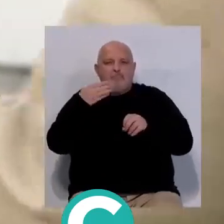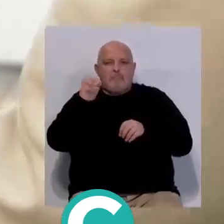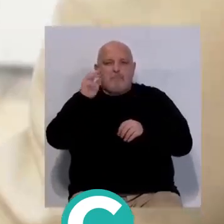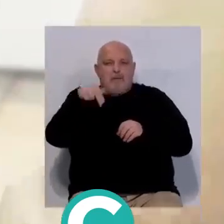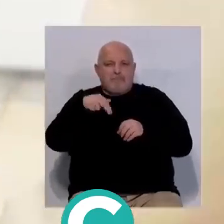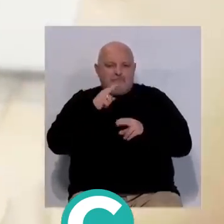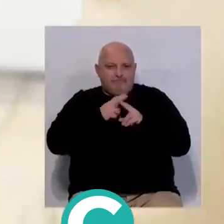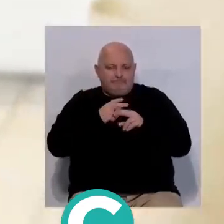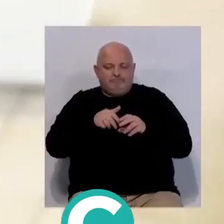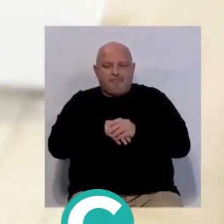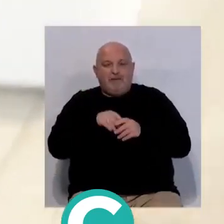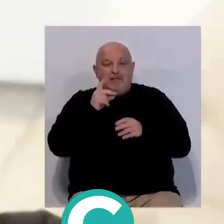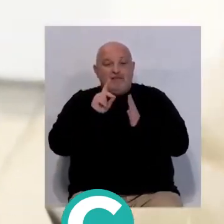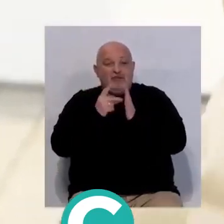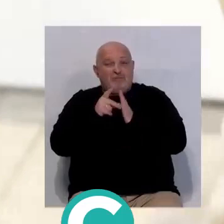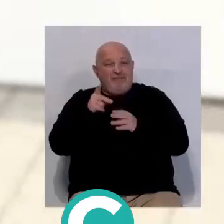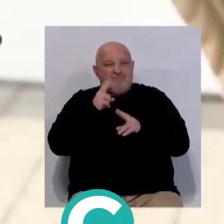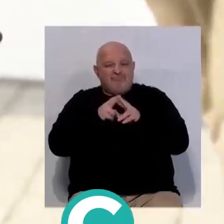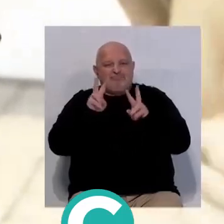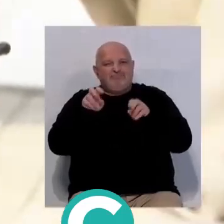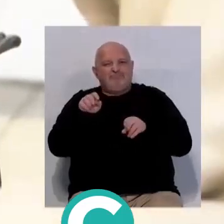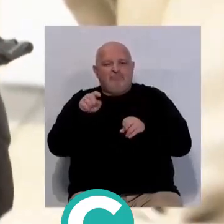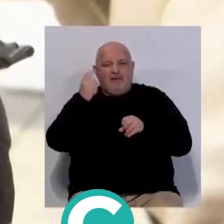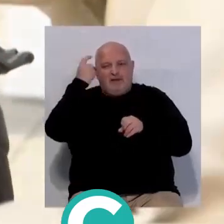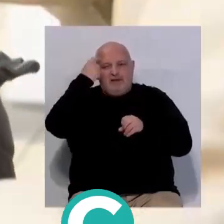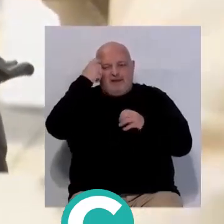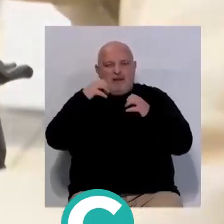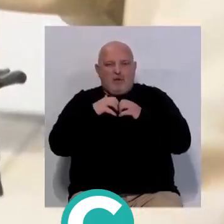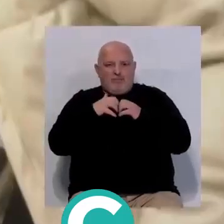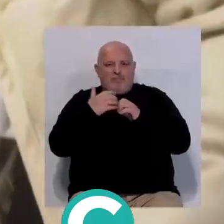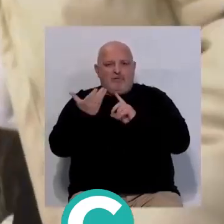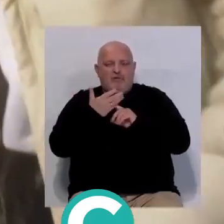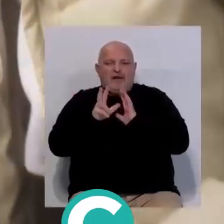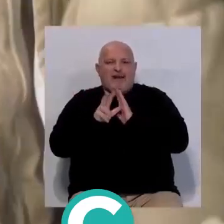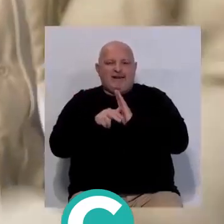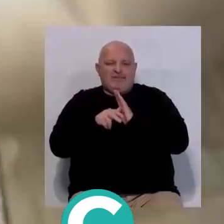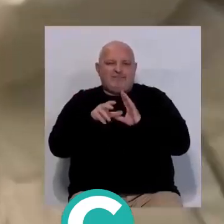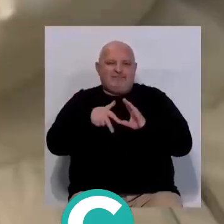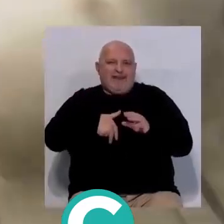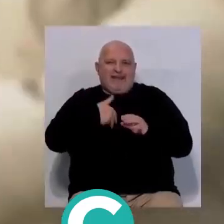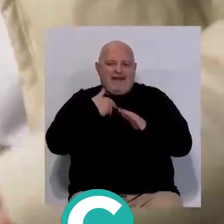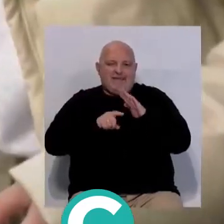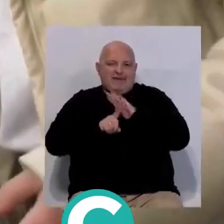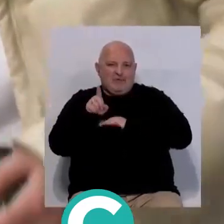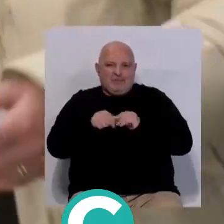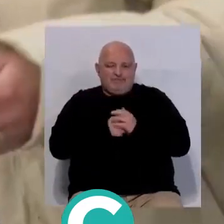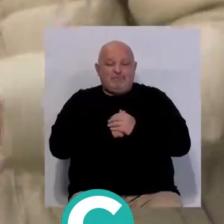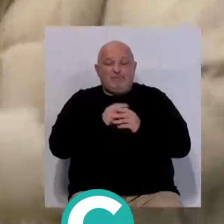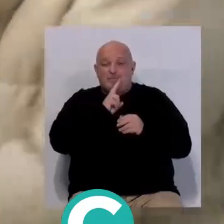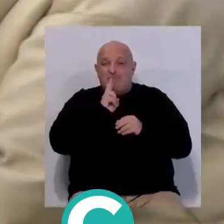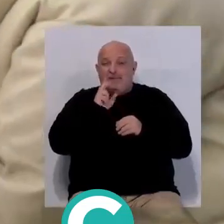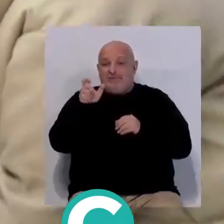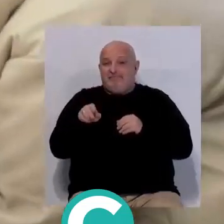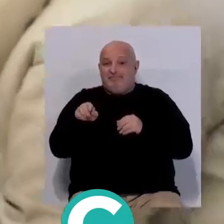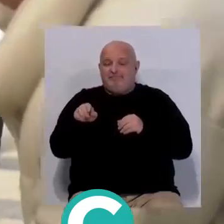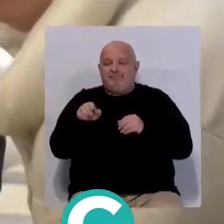BEPAN. Este síndrome afecta a Gabriela neurológicamente, con un retraso global del desarrollo. Su madre, María